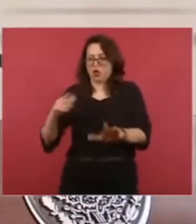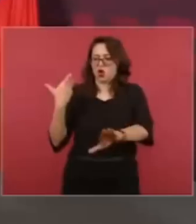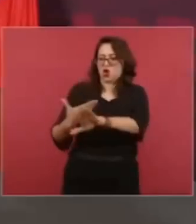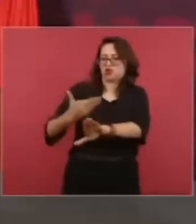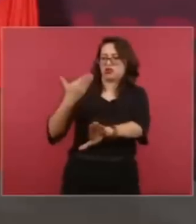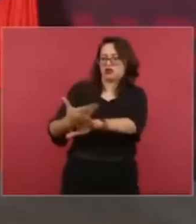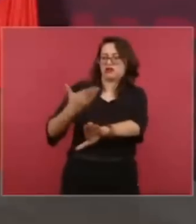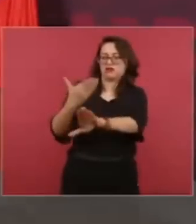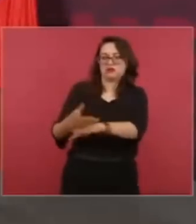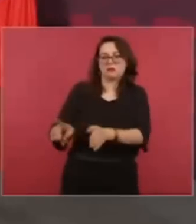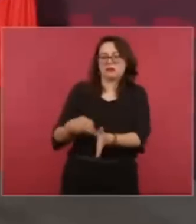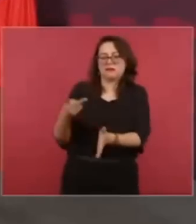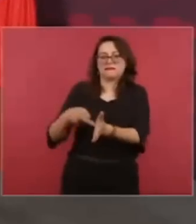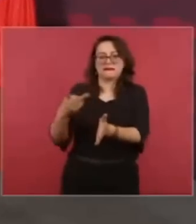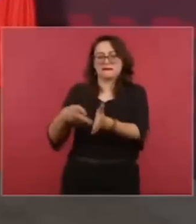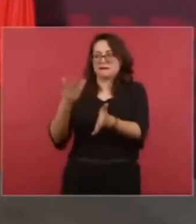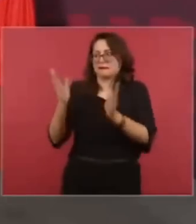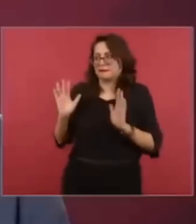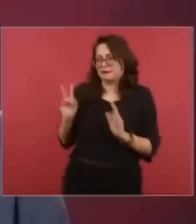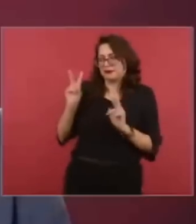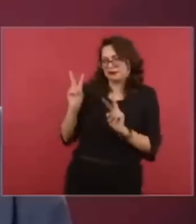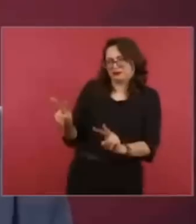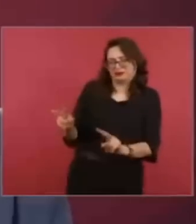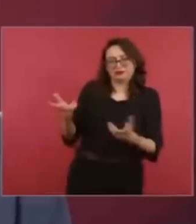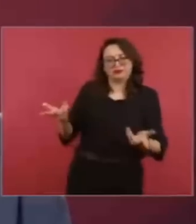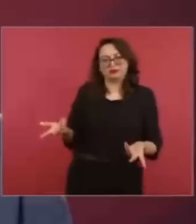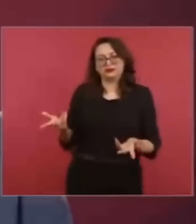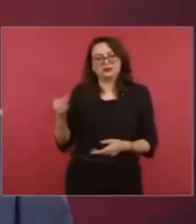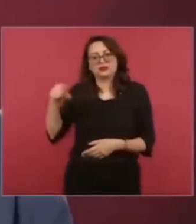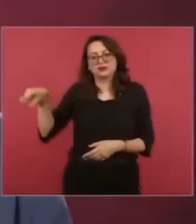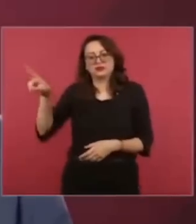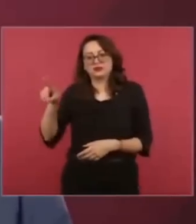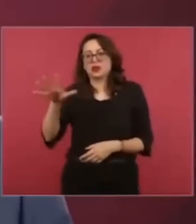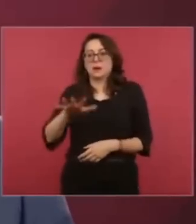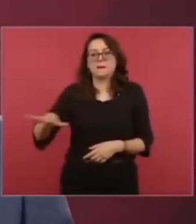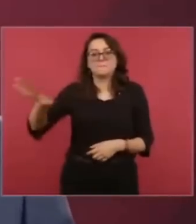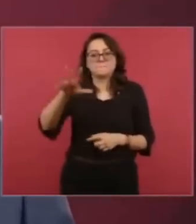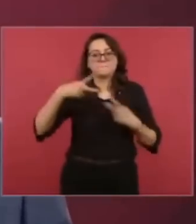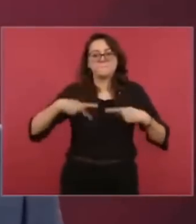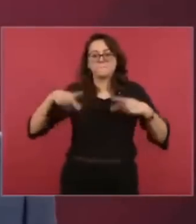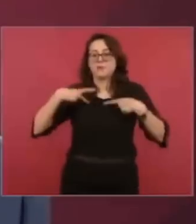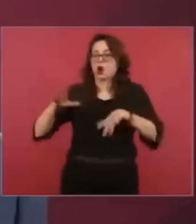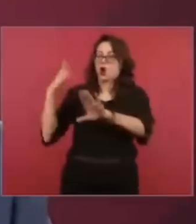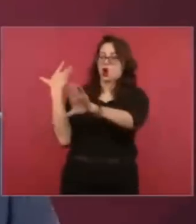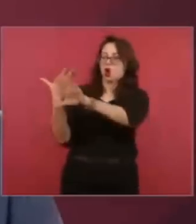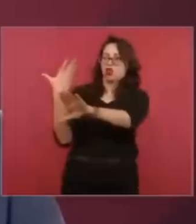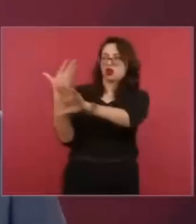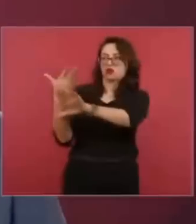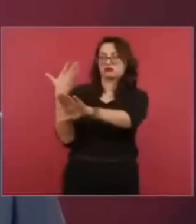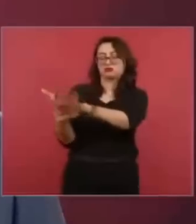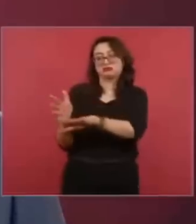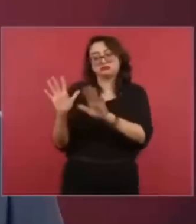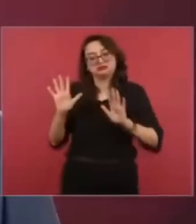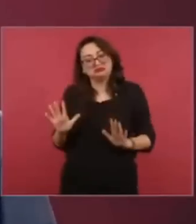Nosotros consideramos, aunque se opine distinto, que están en contra del pueblo y que son representantes